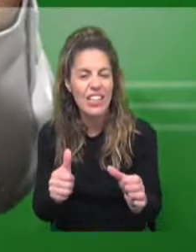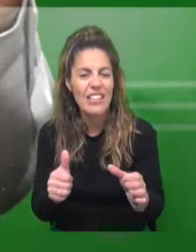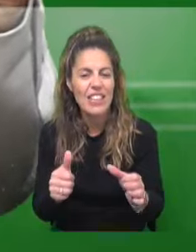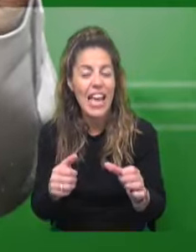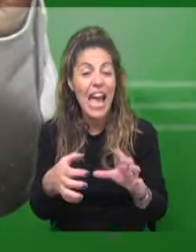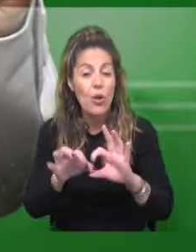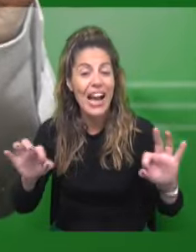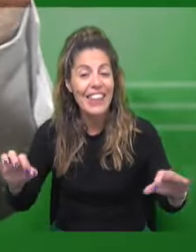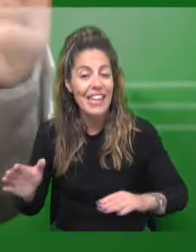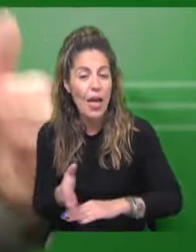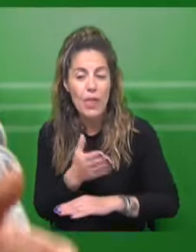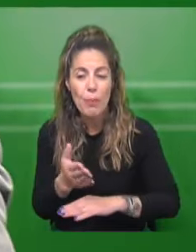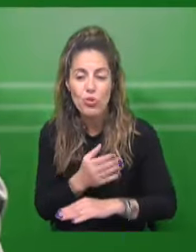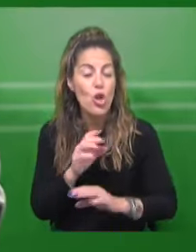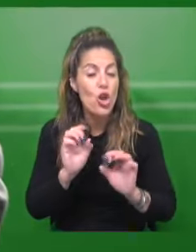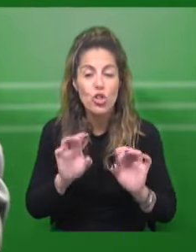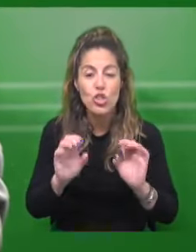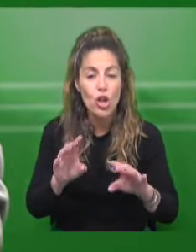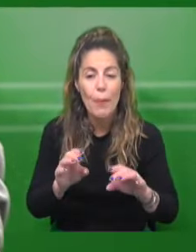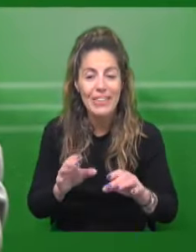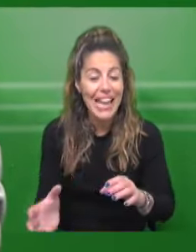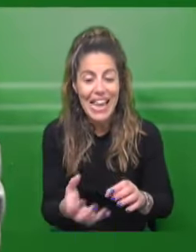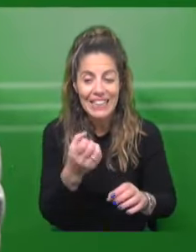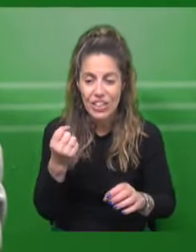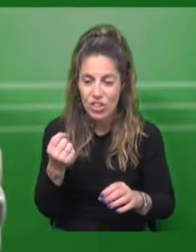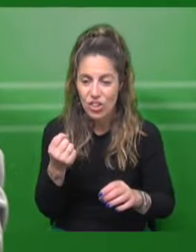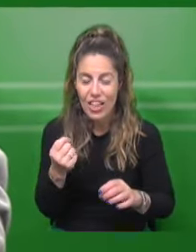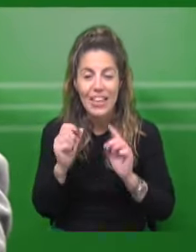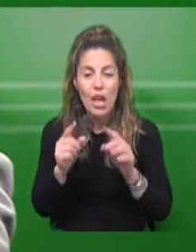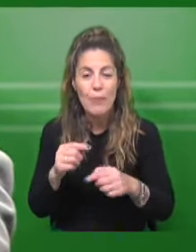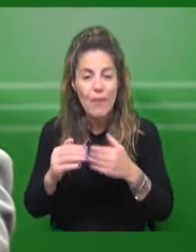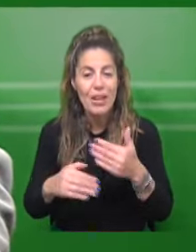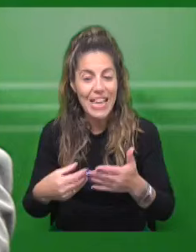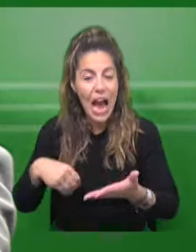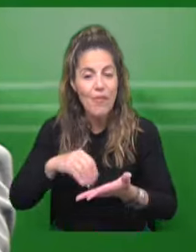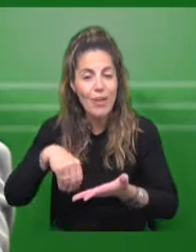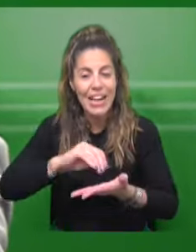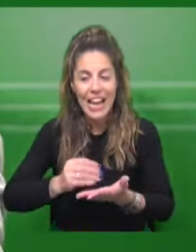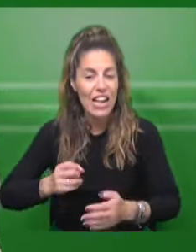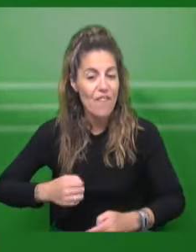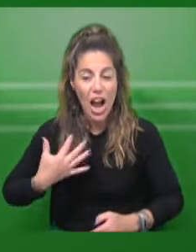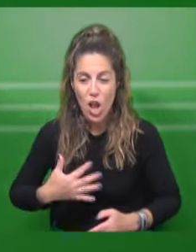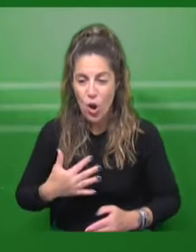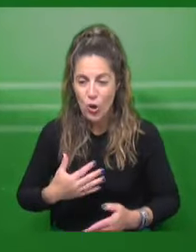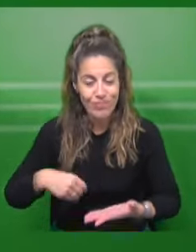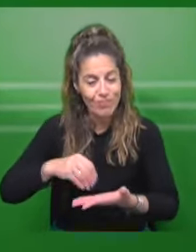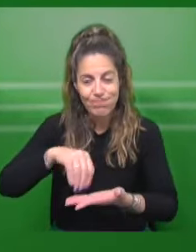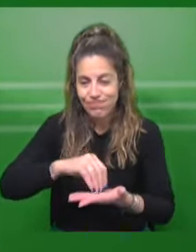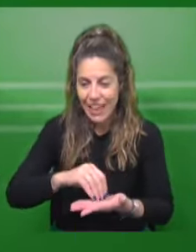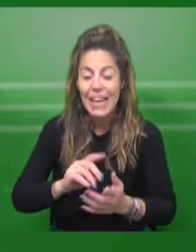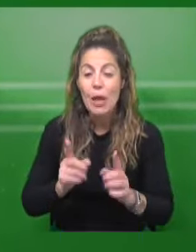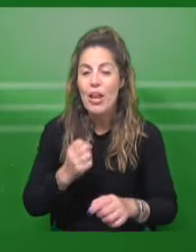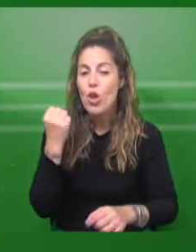cadena de producción y no solamente en la extracción sino que vaya teniendo valor agregado y lo lo otro que es muy